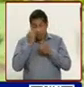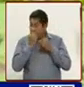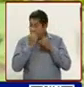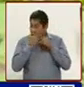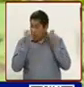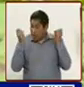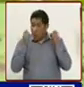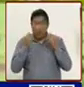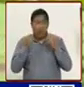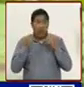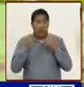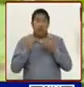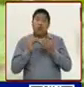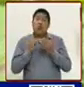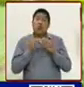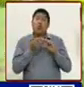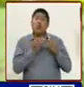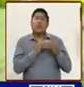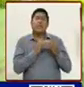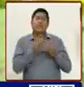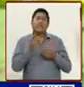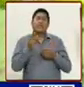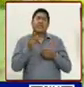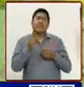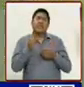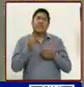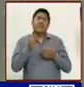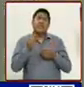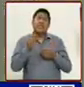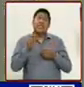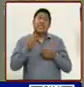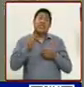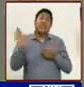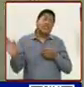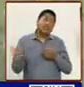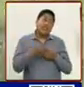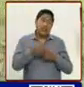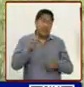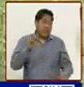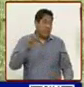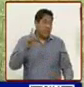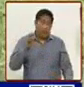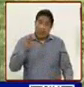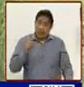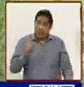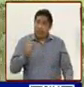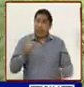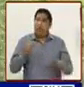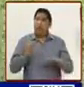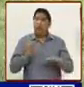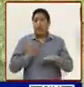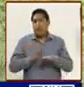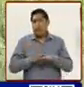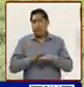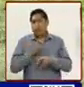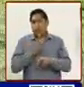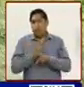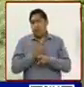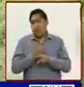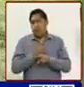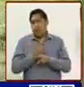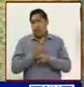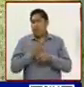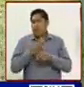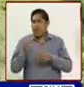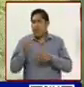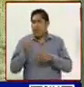desastres en lo que es la comunidad de San Andrés. La alerta naranja ya fue emitida y con la finalidad de